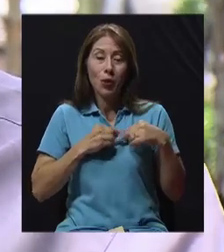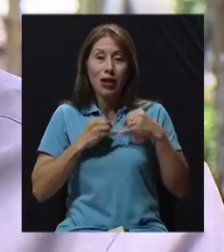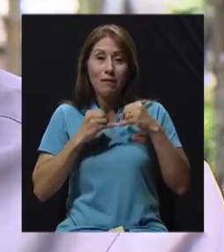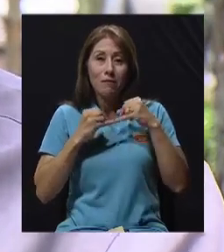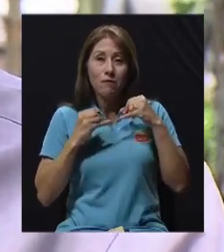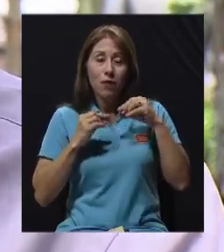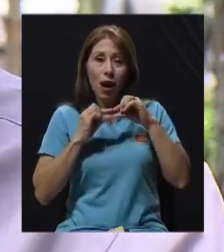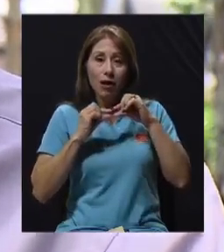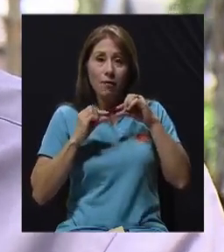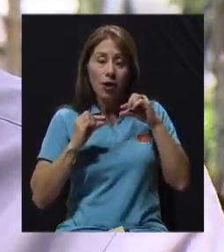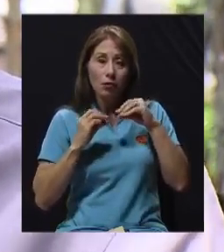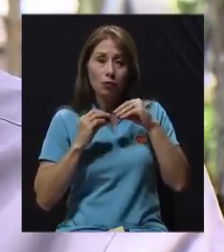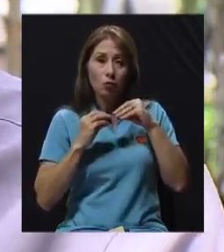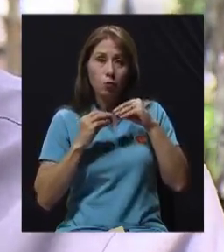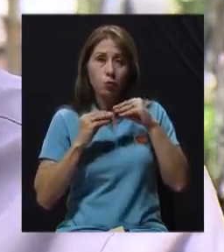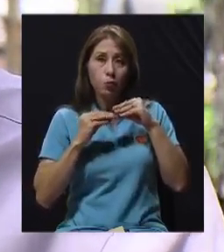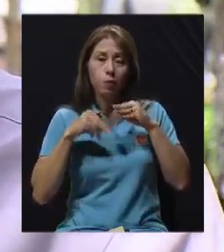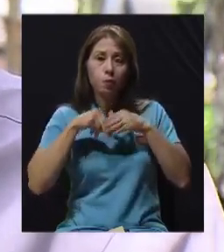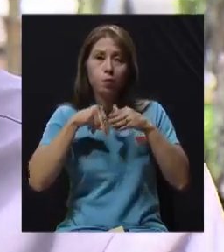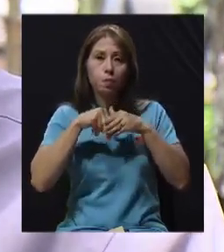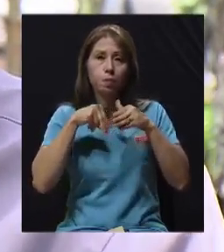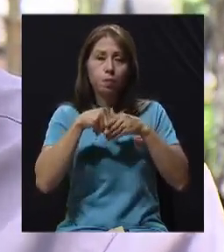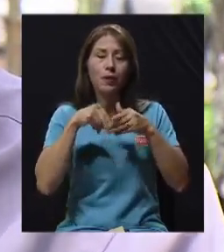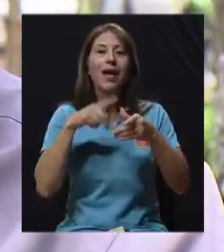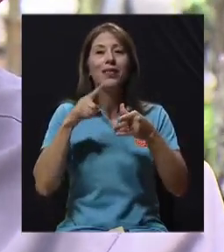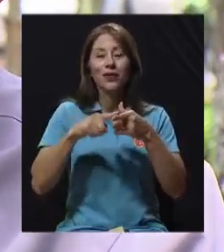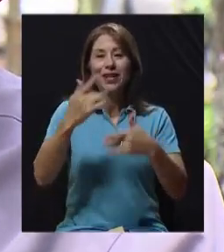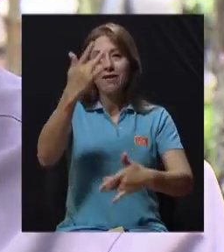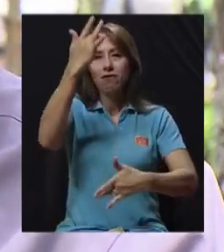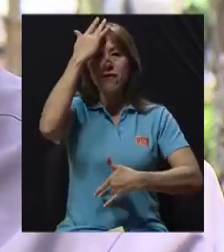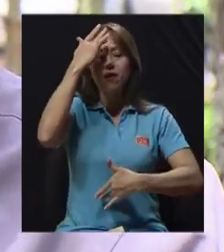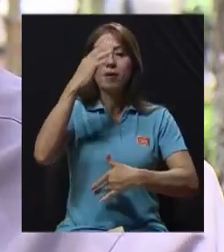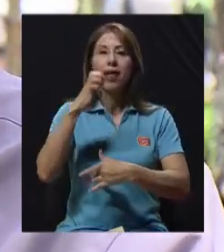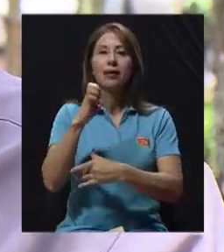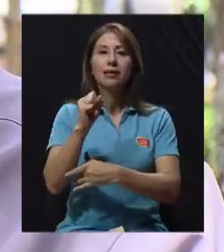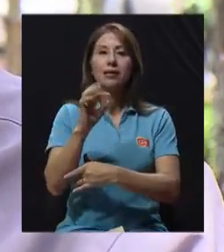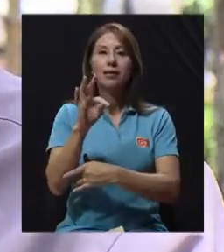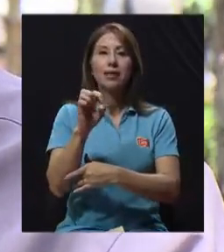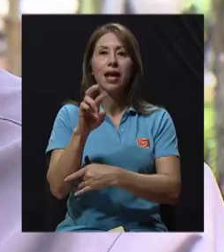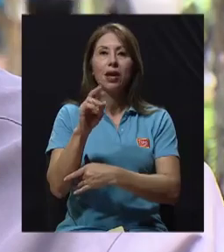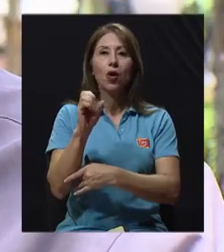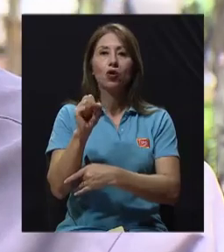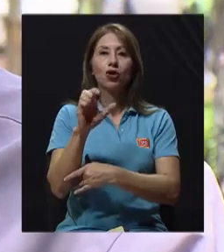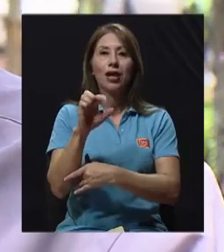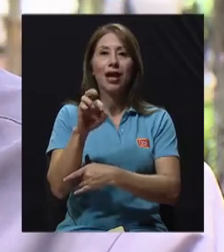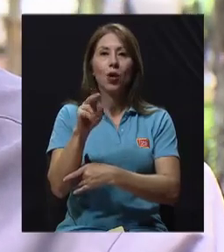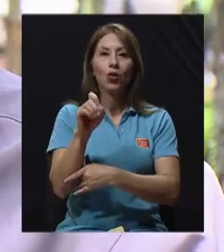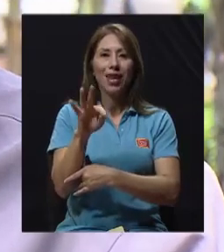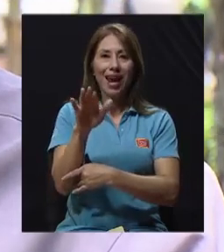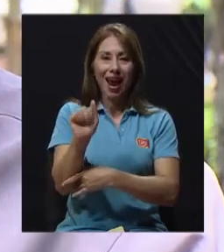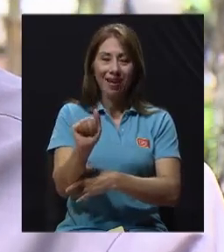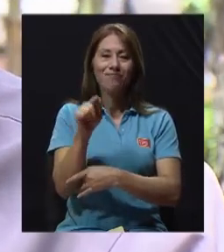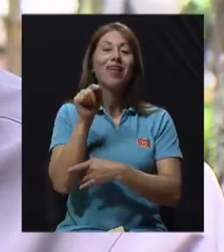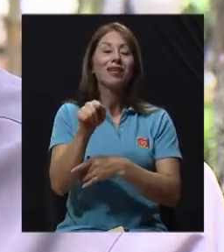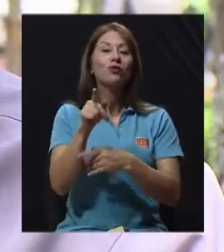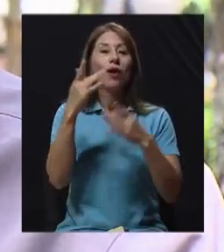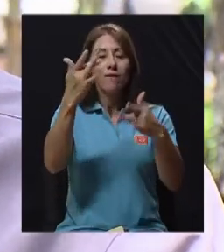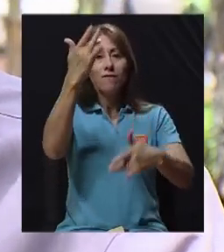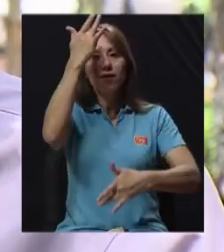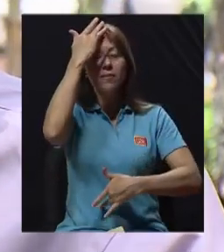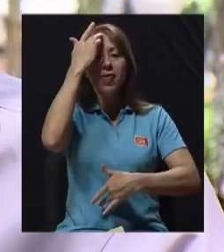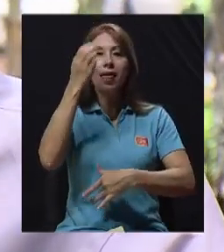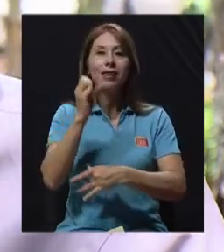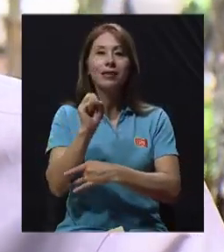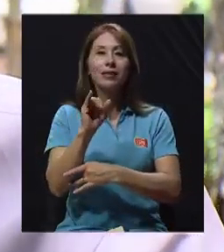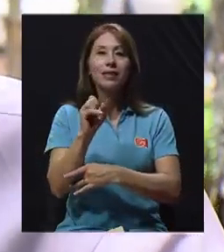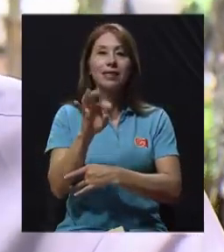engrosando y se vayan tapando. Y es la enfermedad aterosclerótica, que es esa enfermedad de las placas de grasa en las arterias, es una enfermedad sistémica.